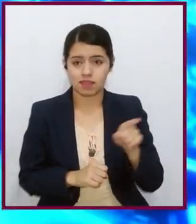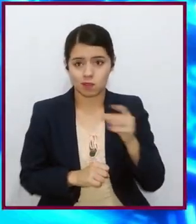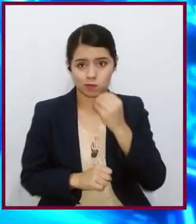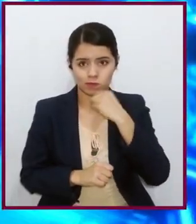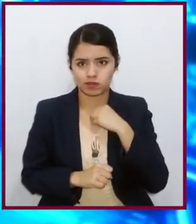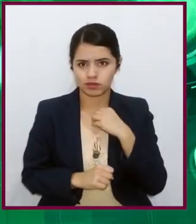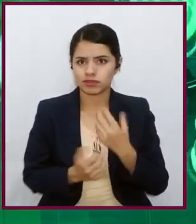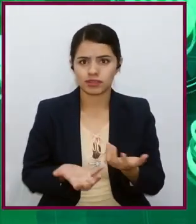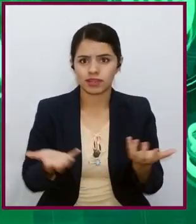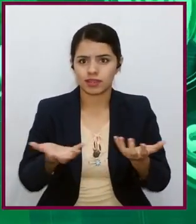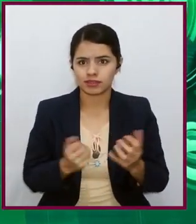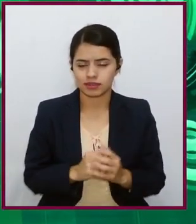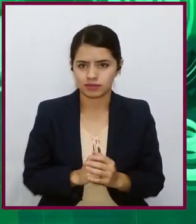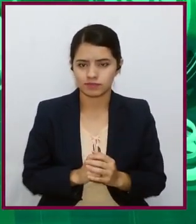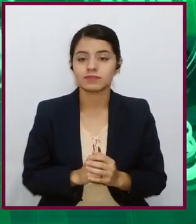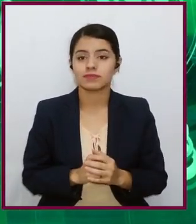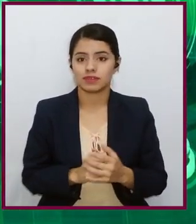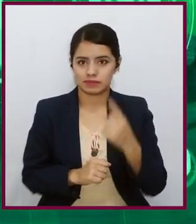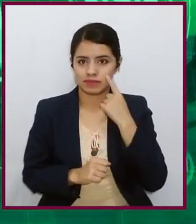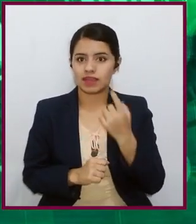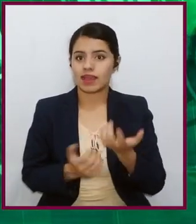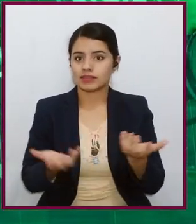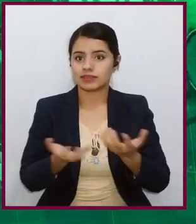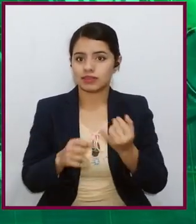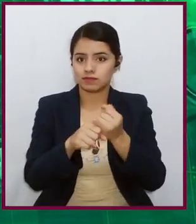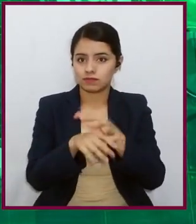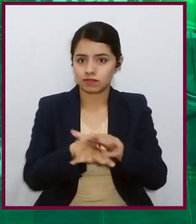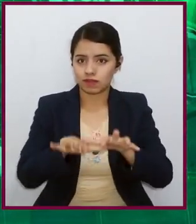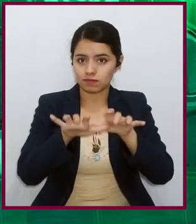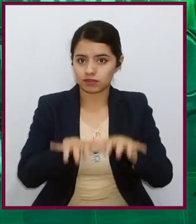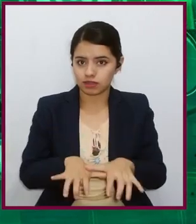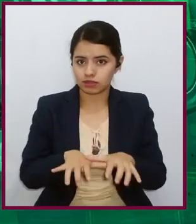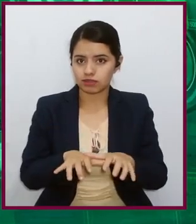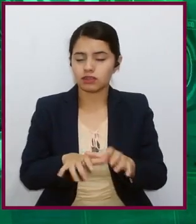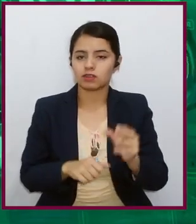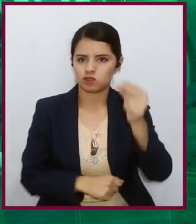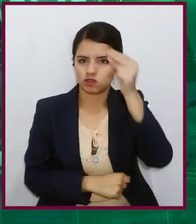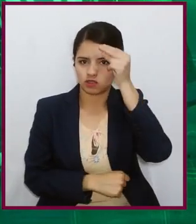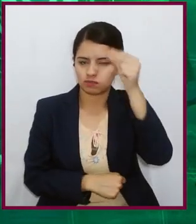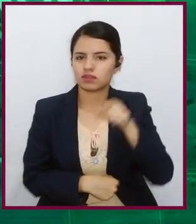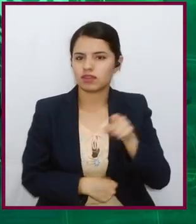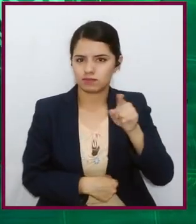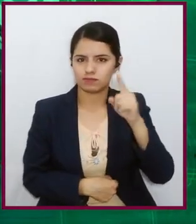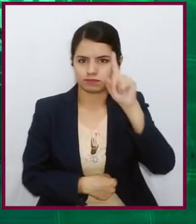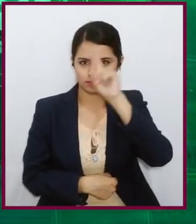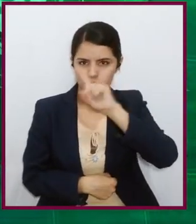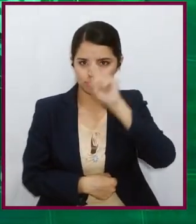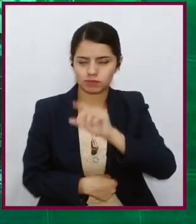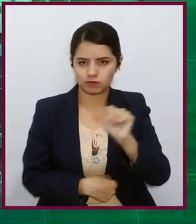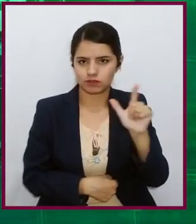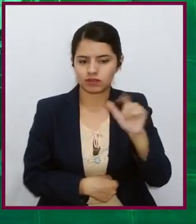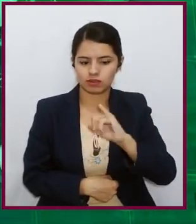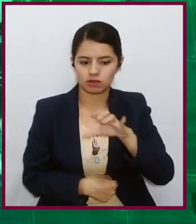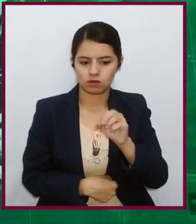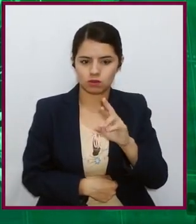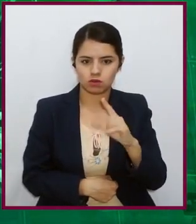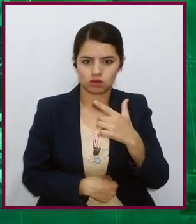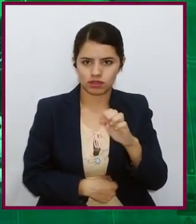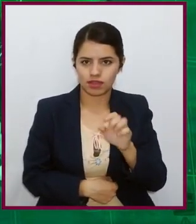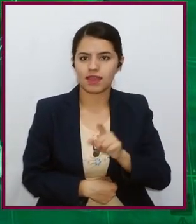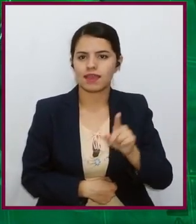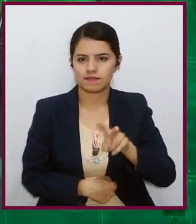A ver. Mira, te registras y escoges de inmediato cuál quieres. En este caso vamos a escoger infographic. Luego escoges un